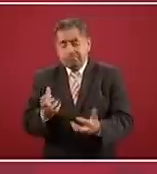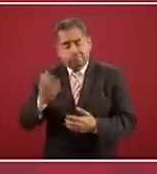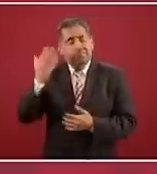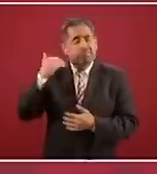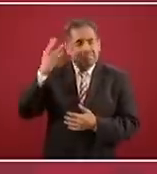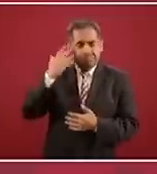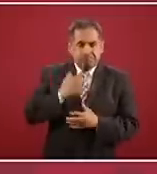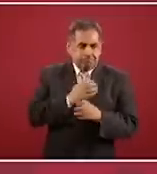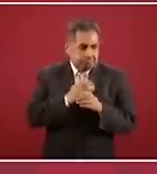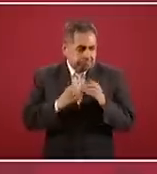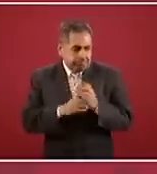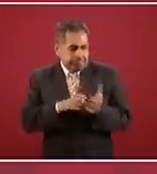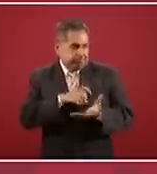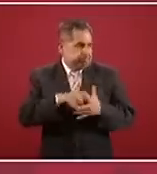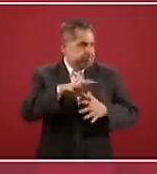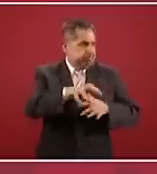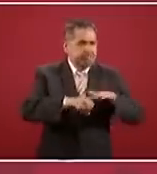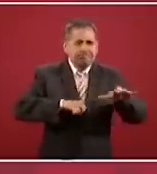a lo material.